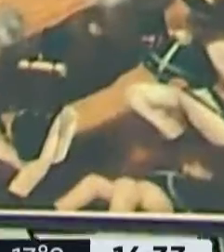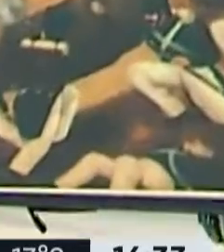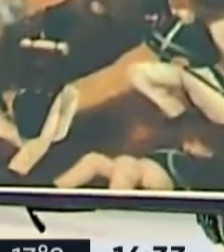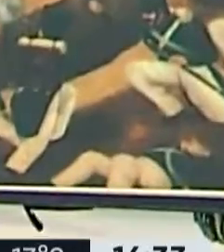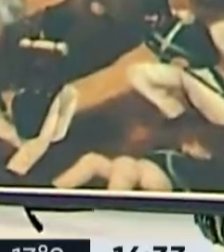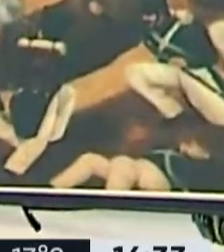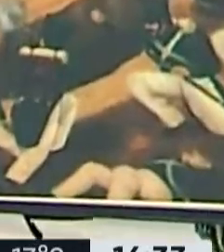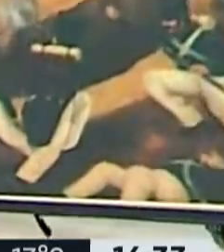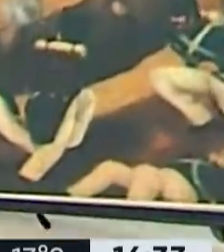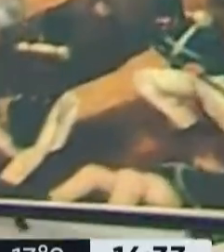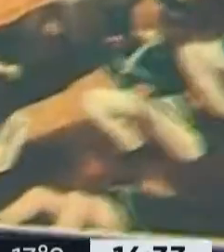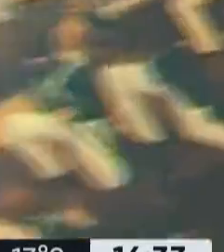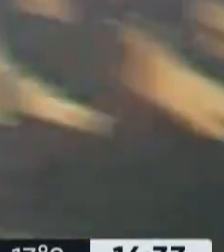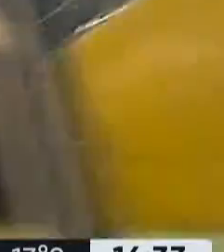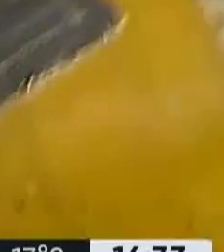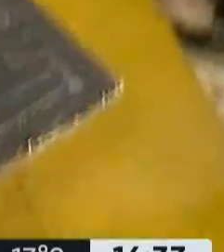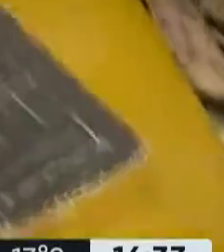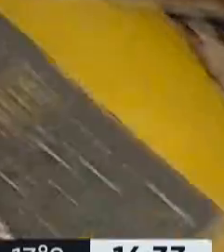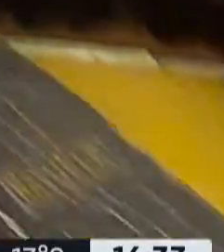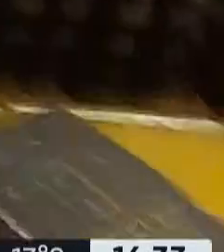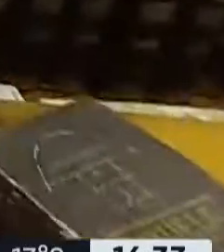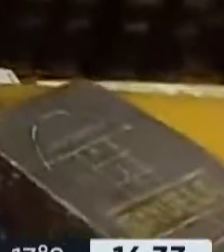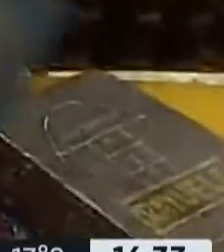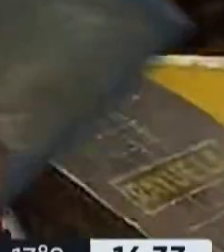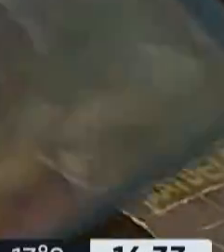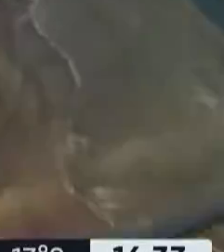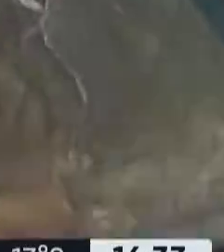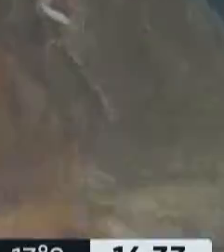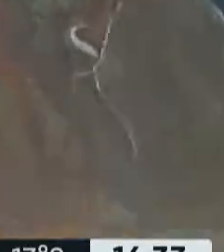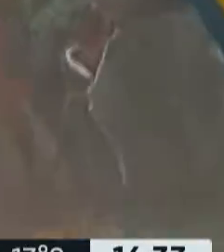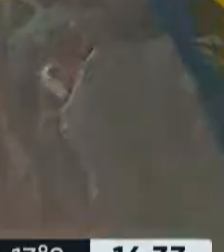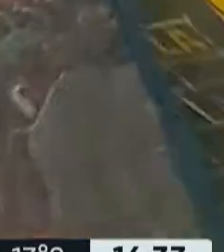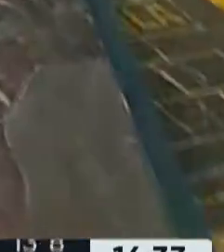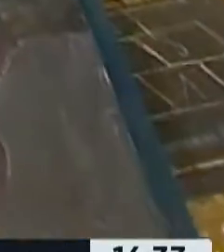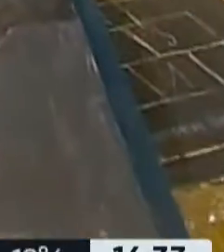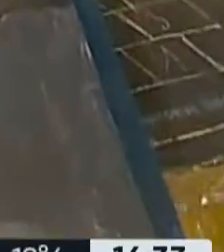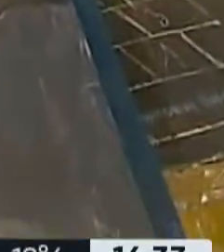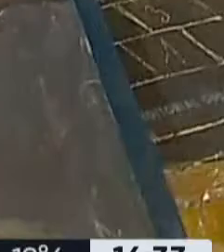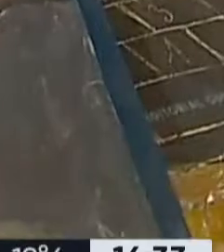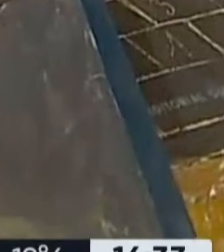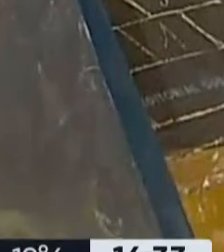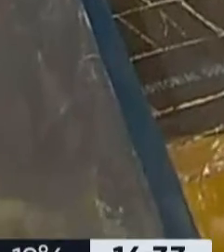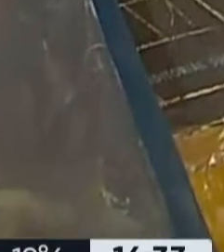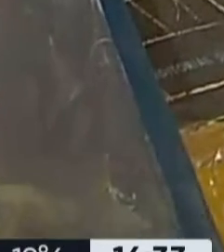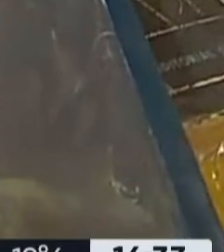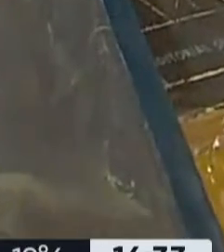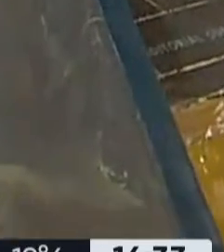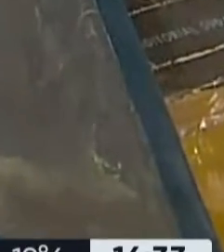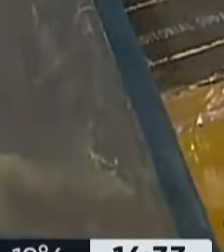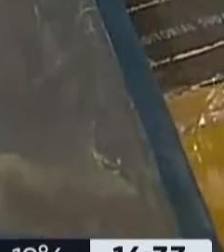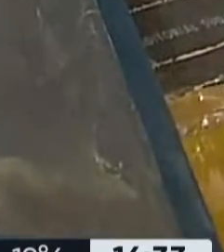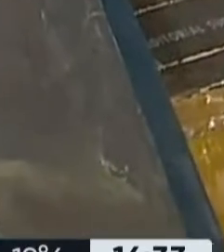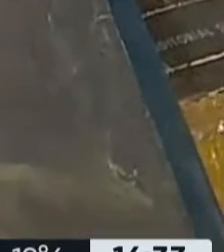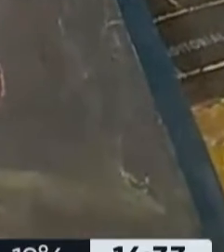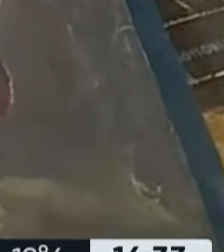Chacabuco. Y este que está al reverso, en el otro lado del libro, esta es la batalla de Maipú. Mirá